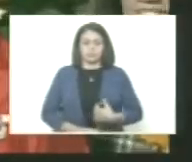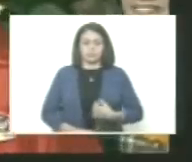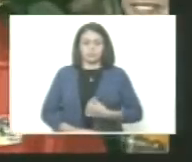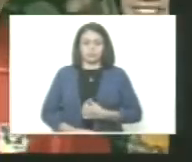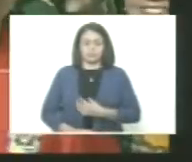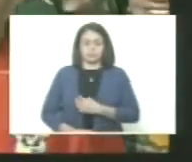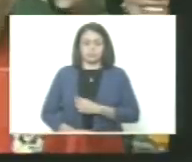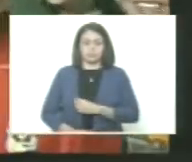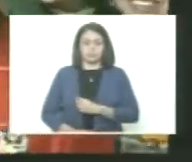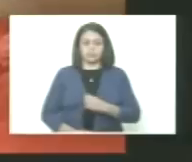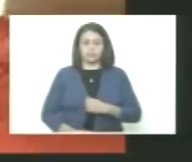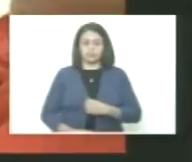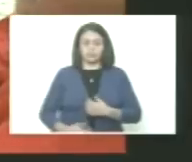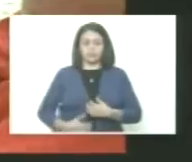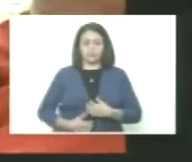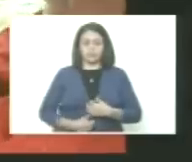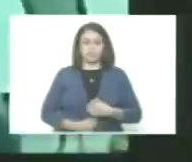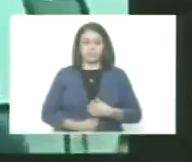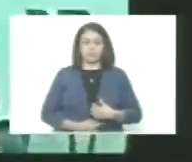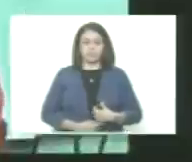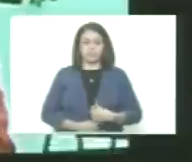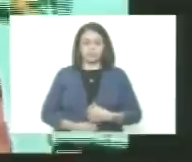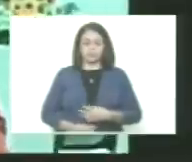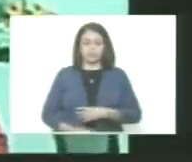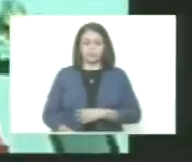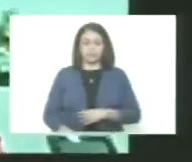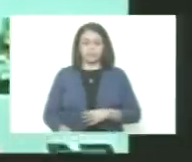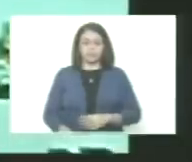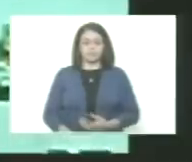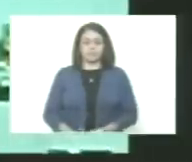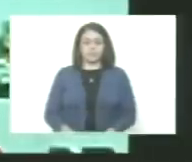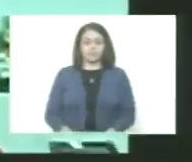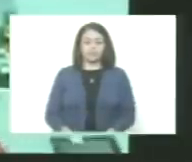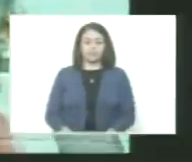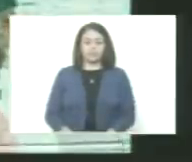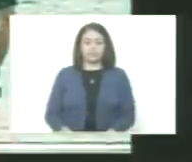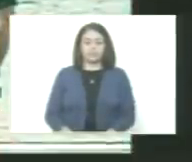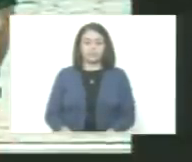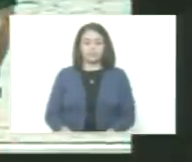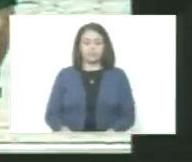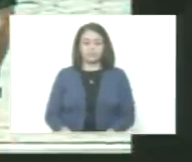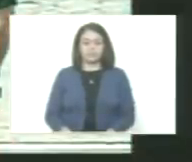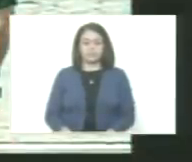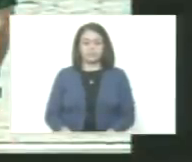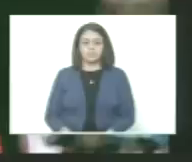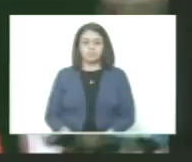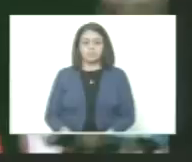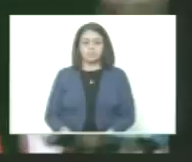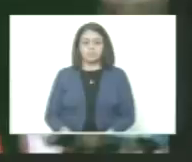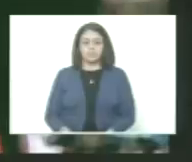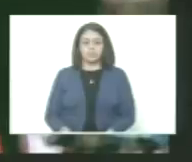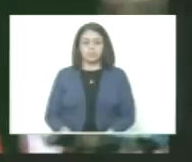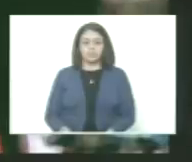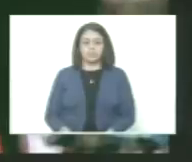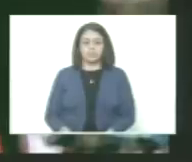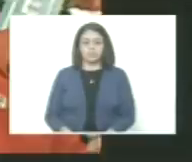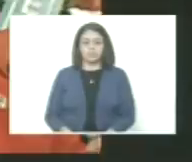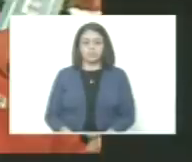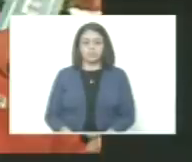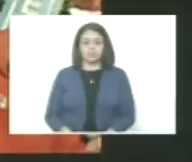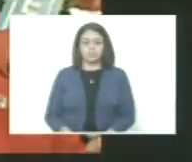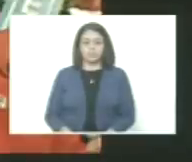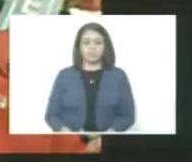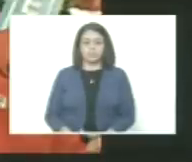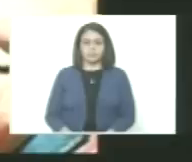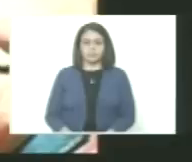no pisen, la patria es el hombre. La ra la ra la y la ra la y la, la ra la la la y la ra la y la, la ra la